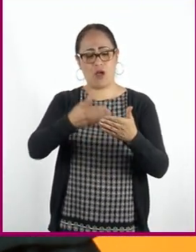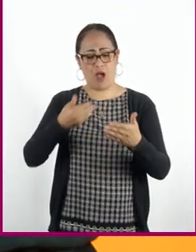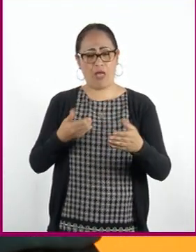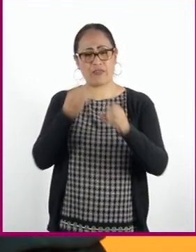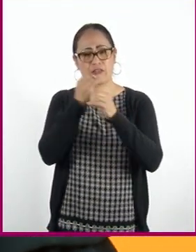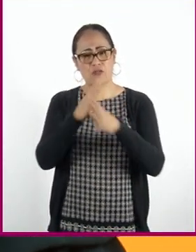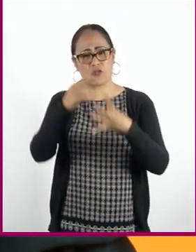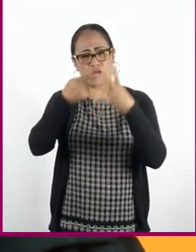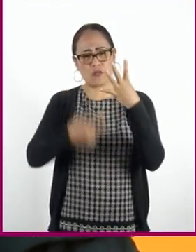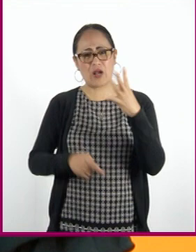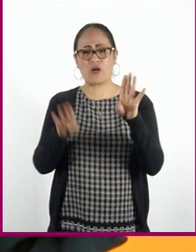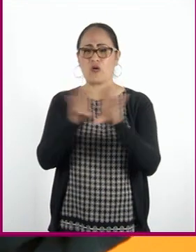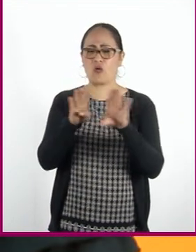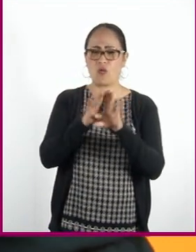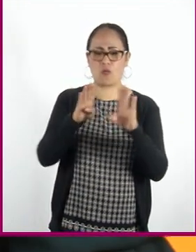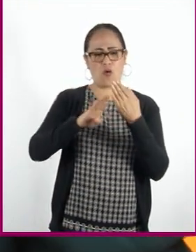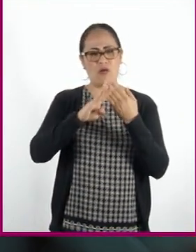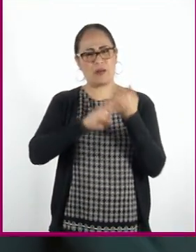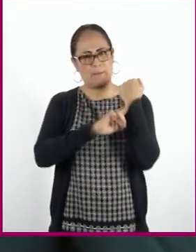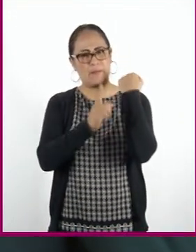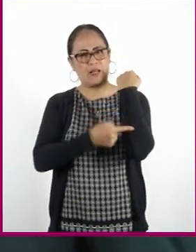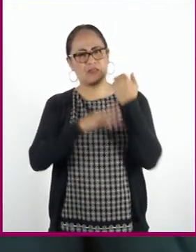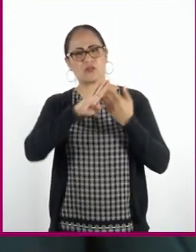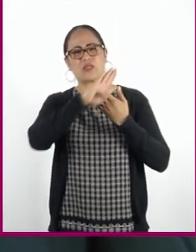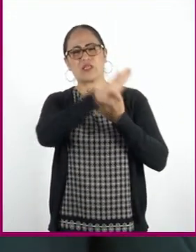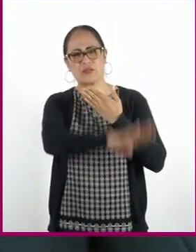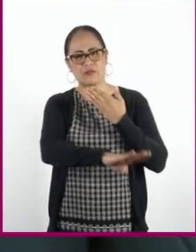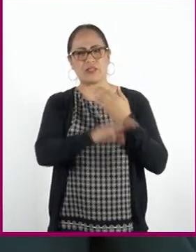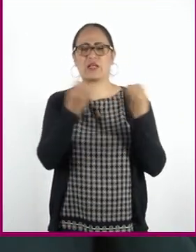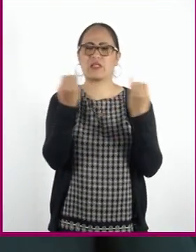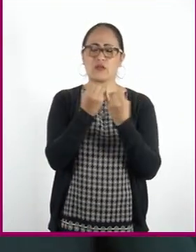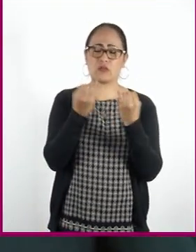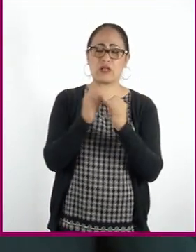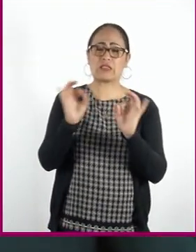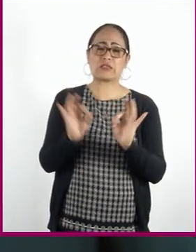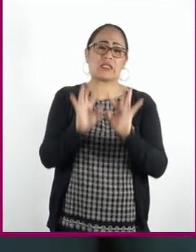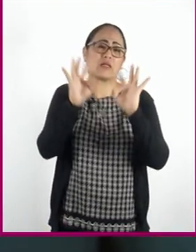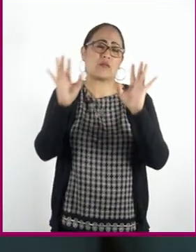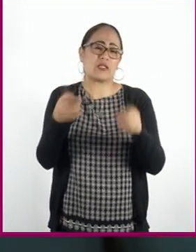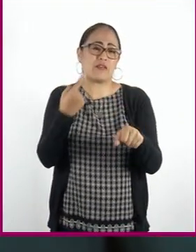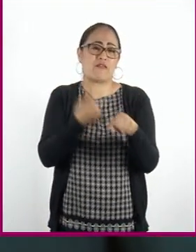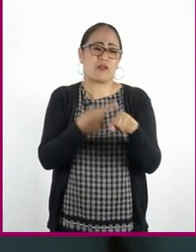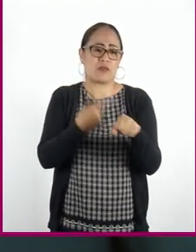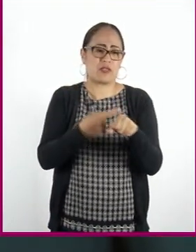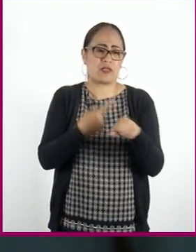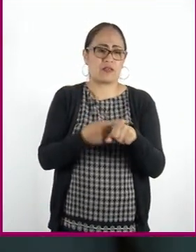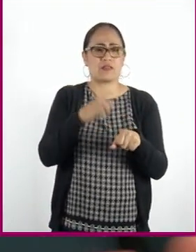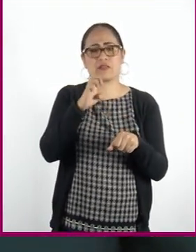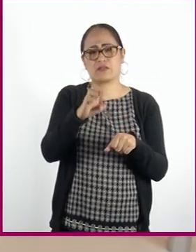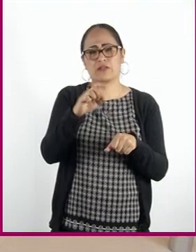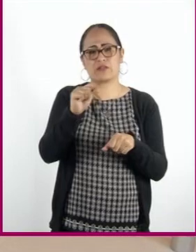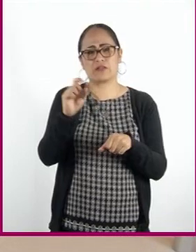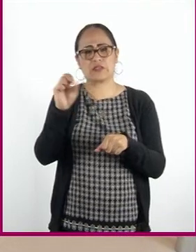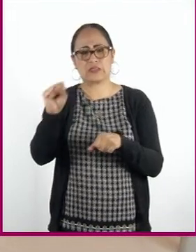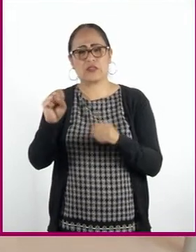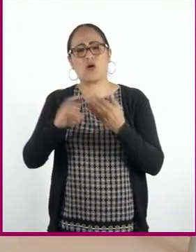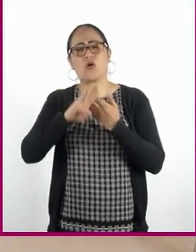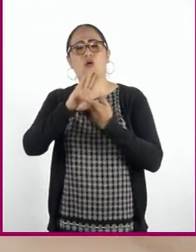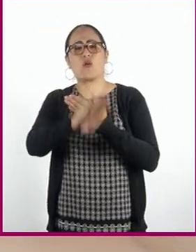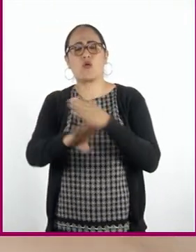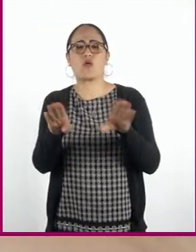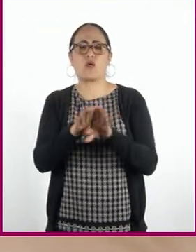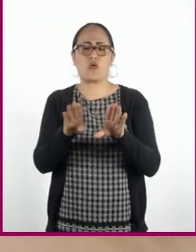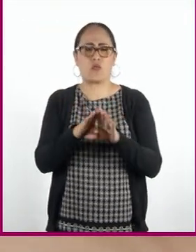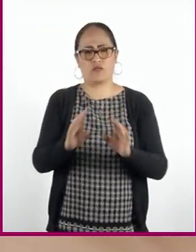sobre métodos anticonceptivos y la protección ante posibles contagios de enfermedades de transmisión sexual. Un embarazo